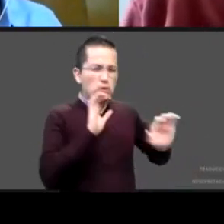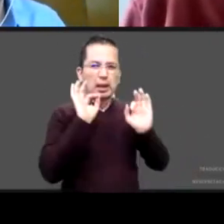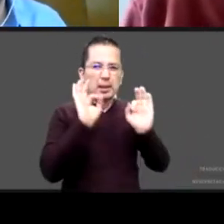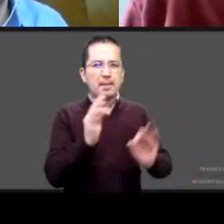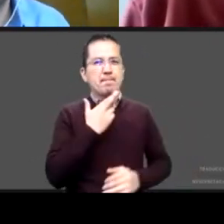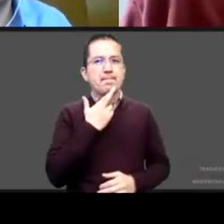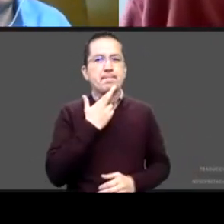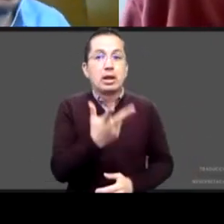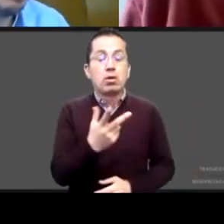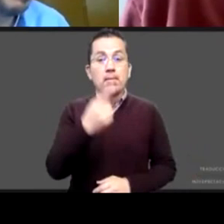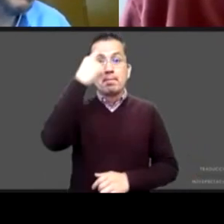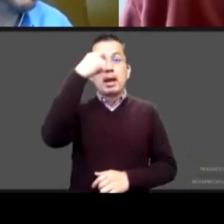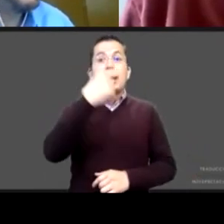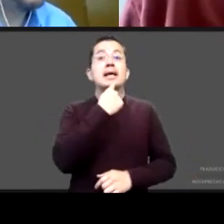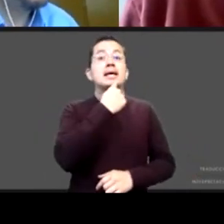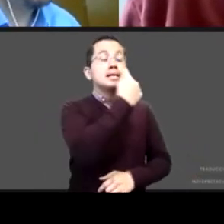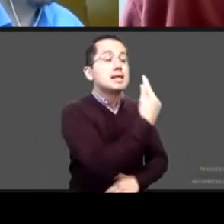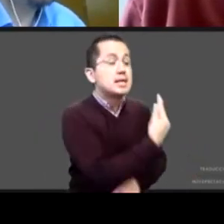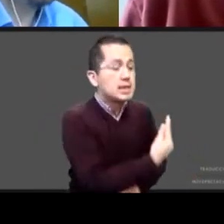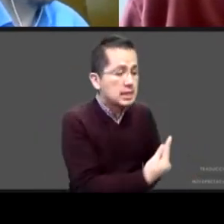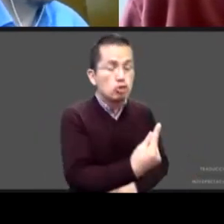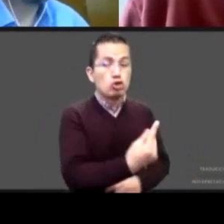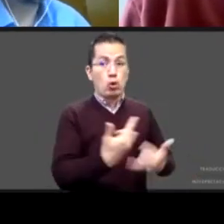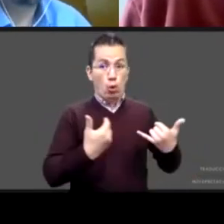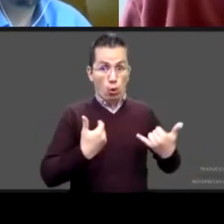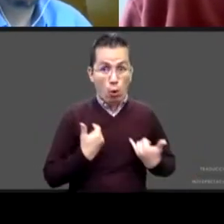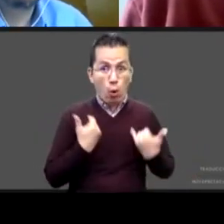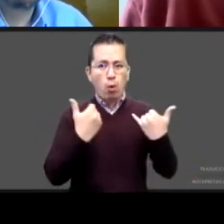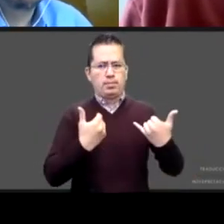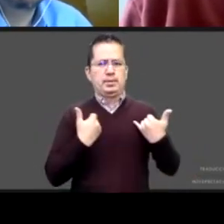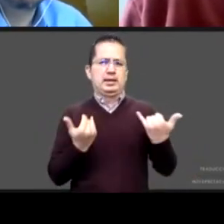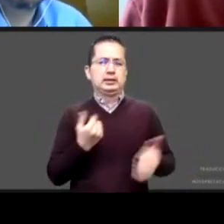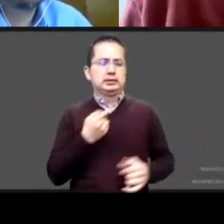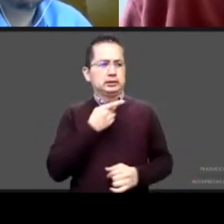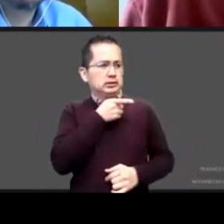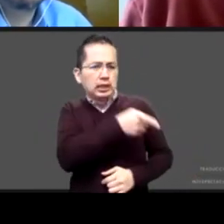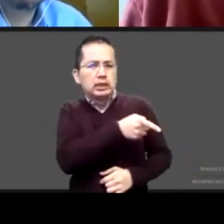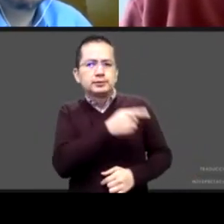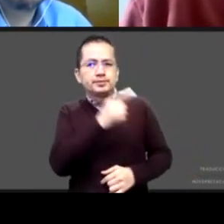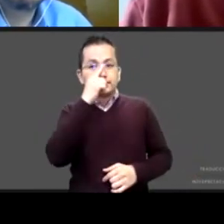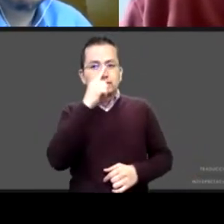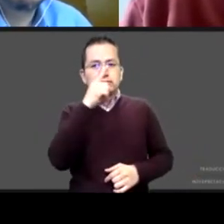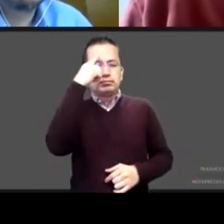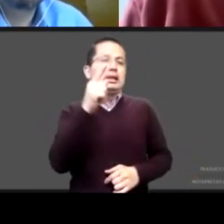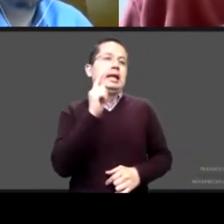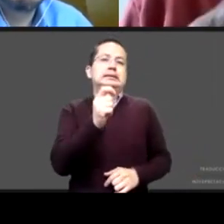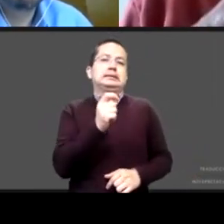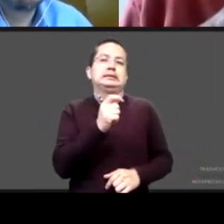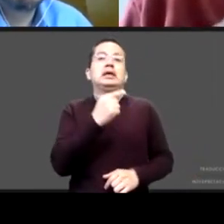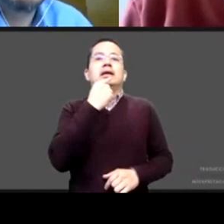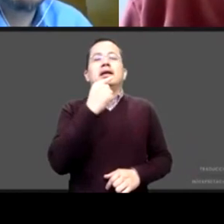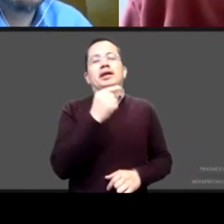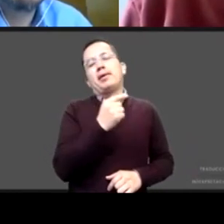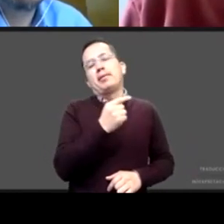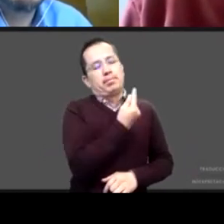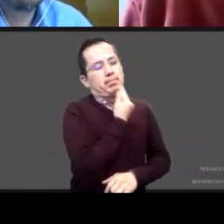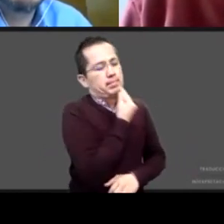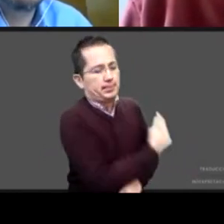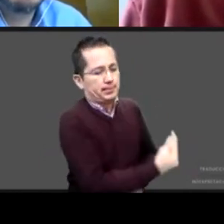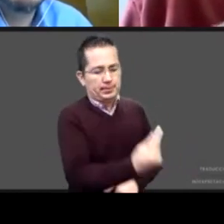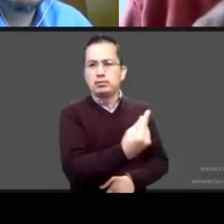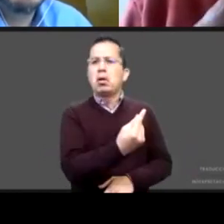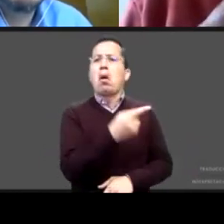que, a diferencia de lo que significa etimológicamente la palabra infancia, pueda tener